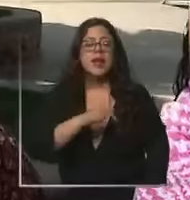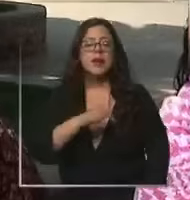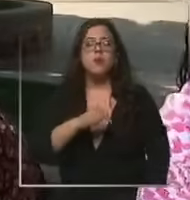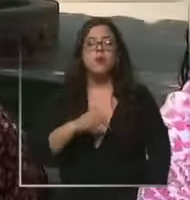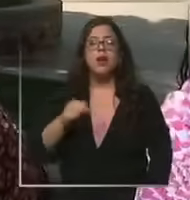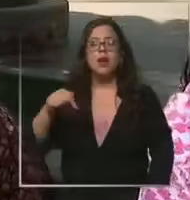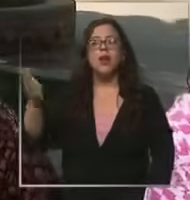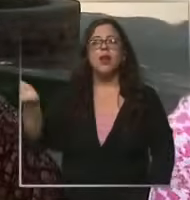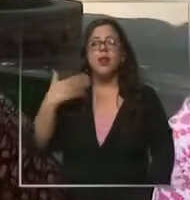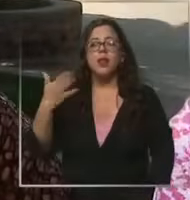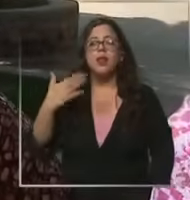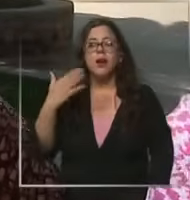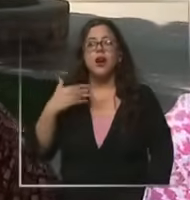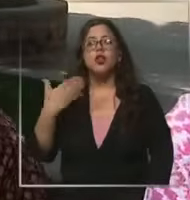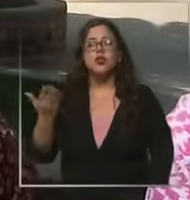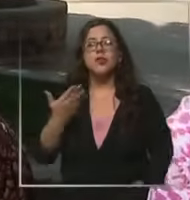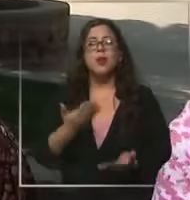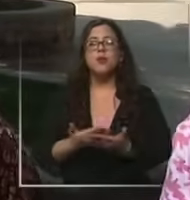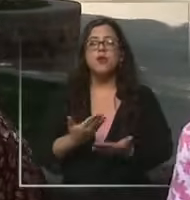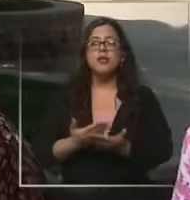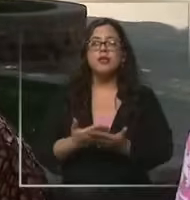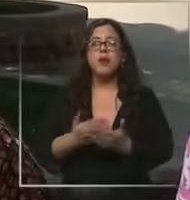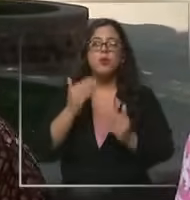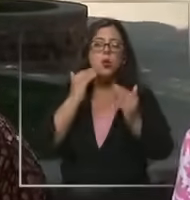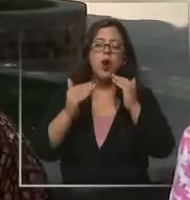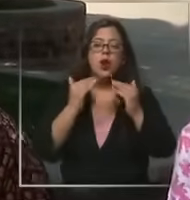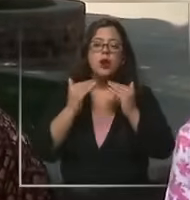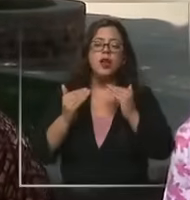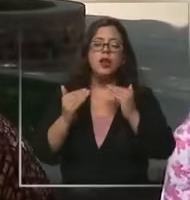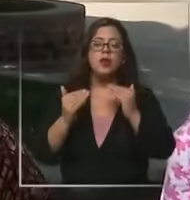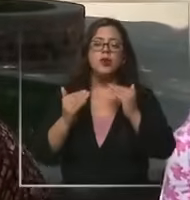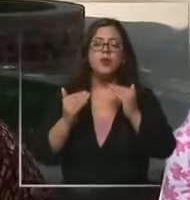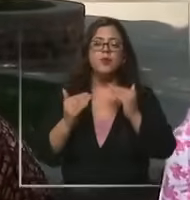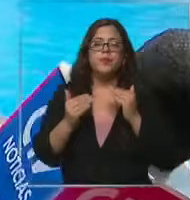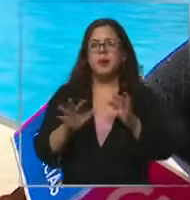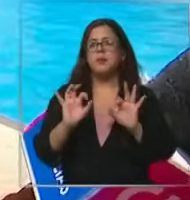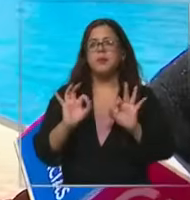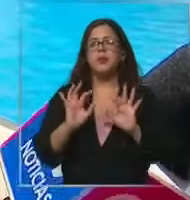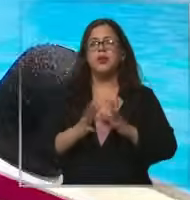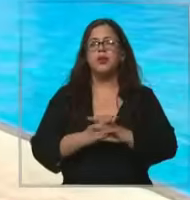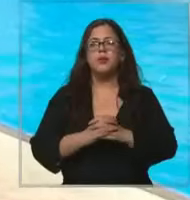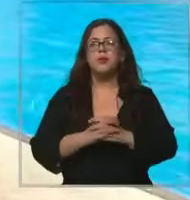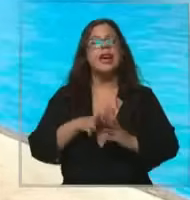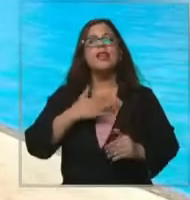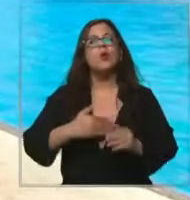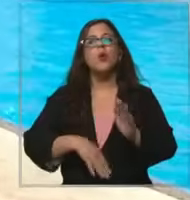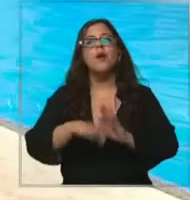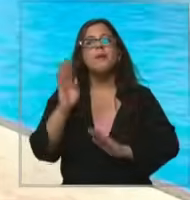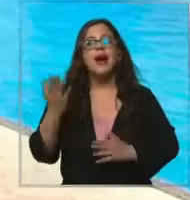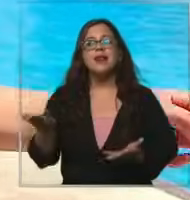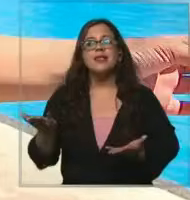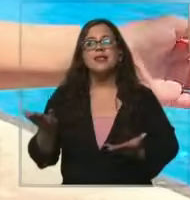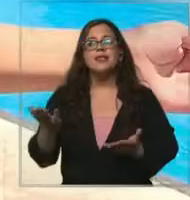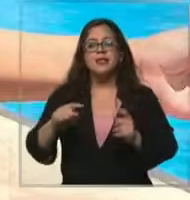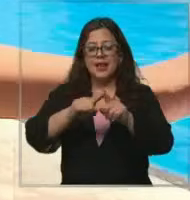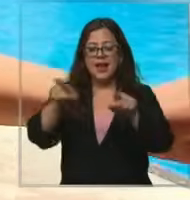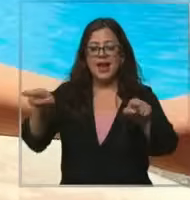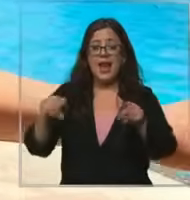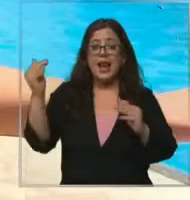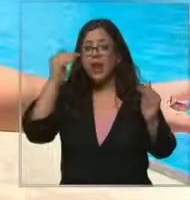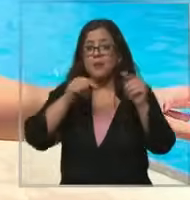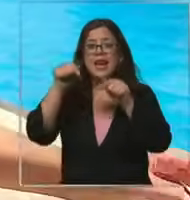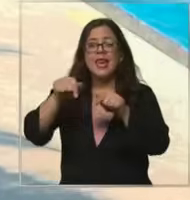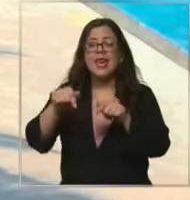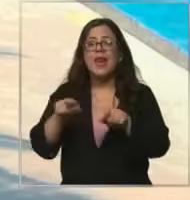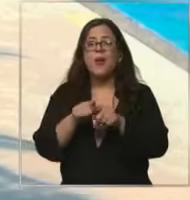han sido muy calurosos, así que aprovechamos para venir con los niños y está rico. ¿Lo que más te ha gustado? Pues la piscina que está acá porque